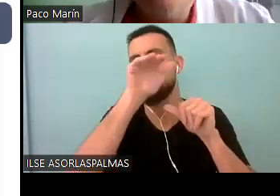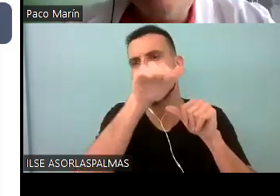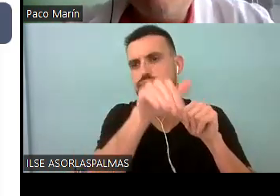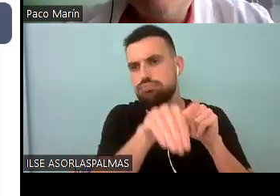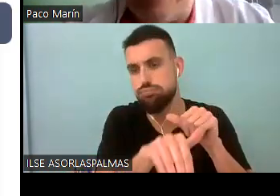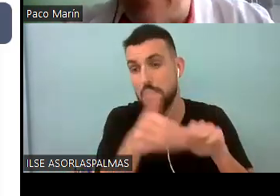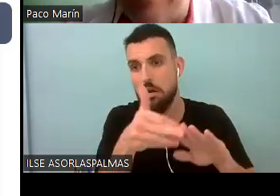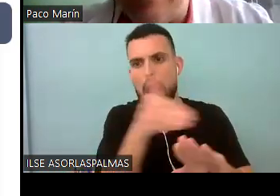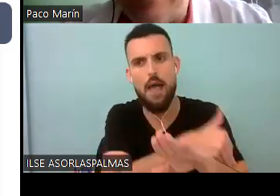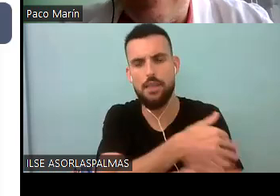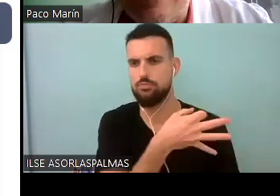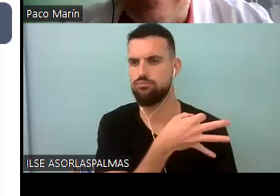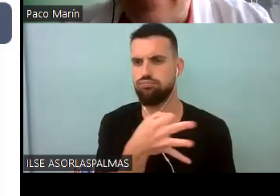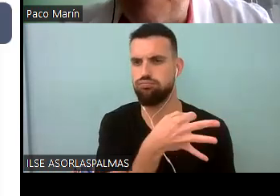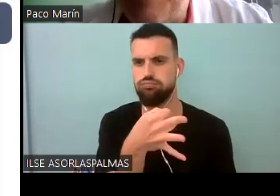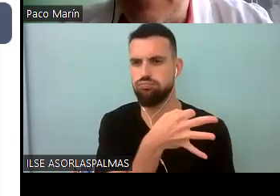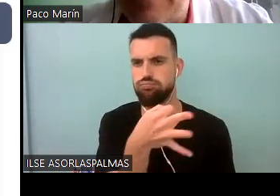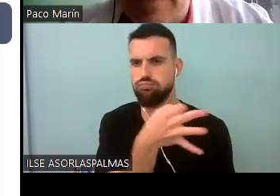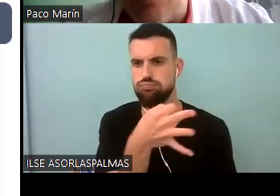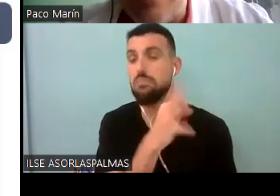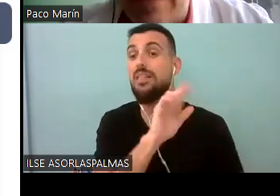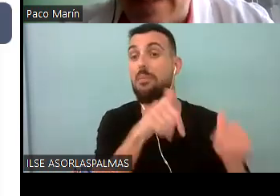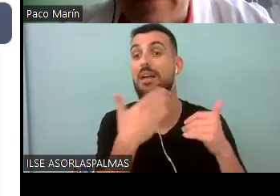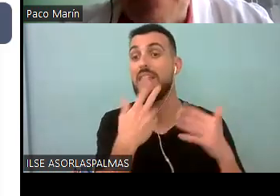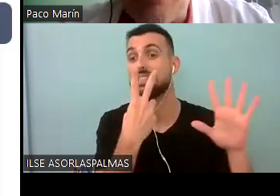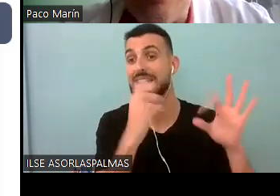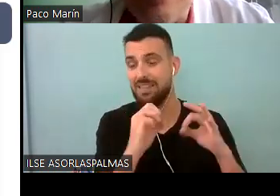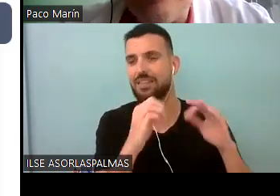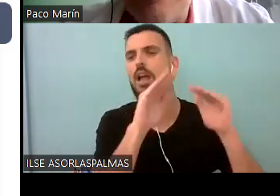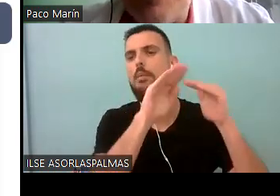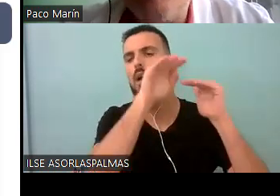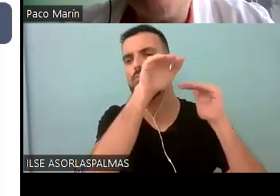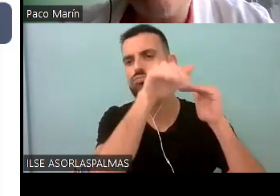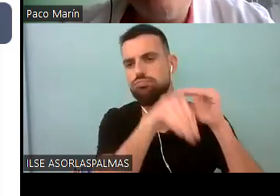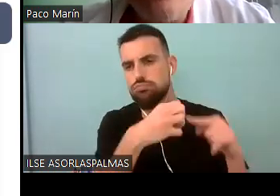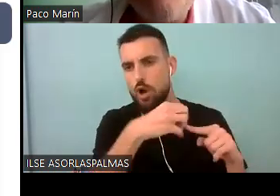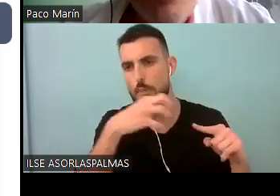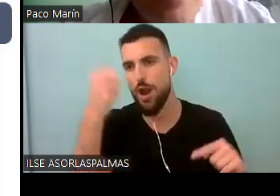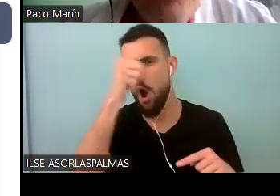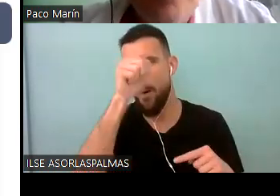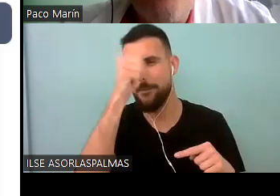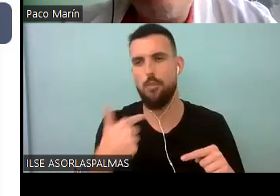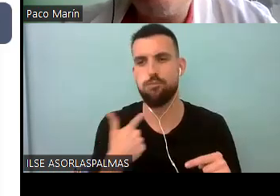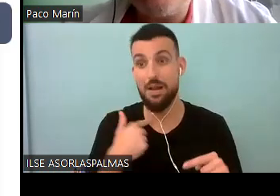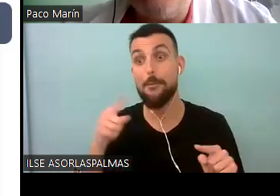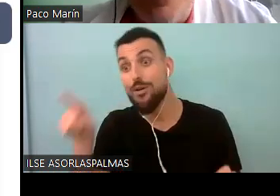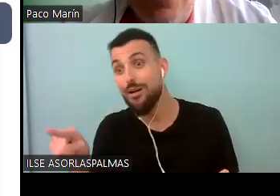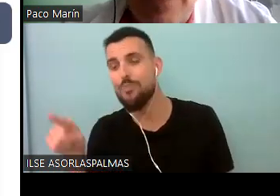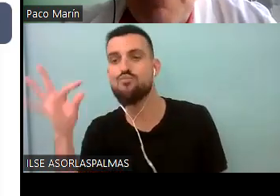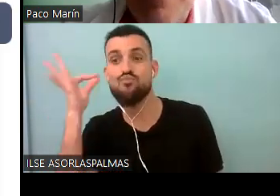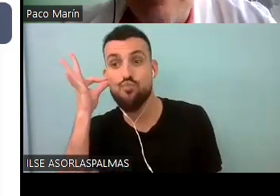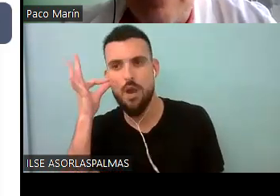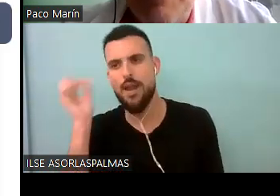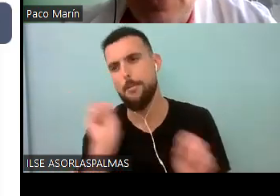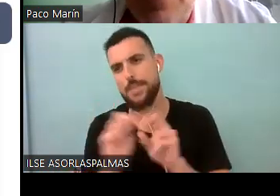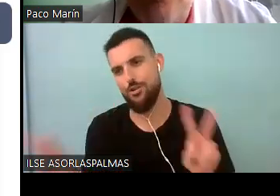ósea, o sea, la carga, las hormonas, la cantidad de hormonas masculinas. Pero en el caso de las mujeres hay un momento